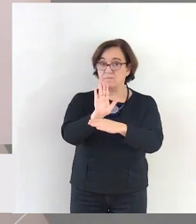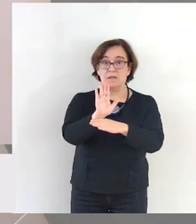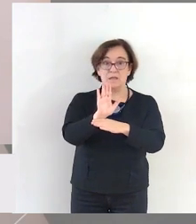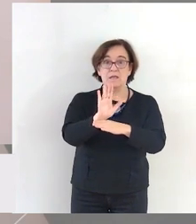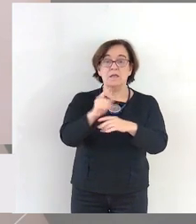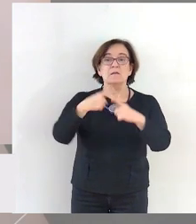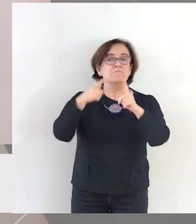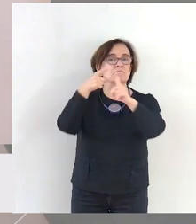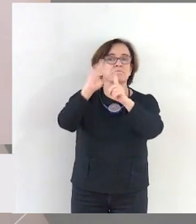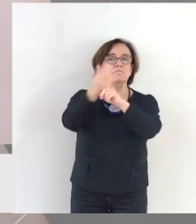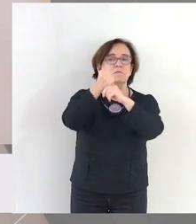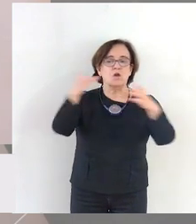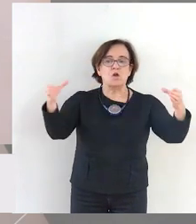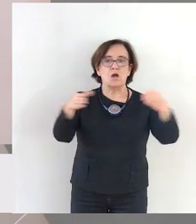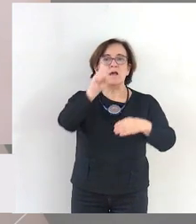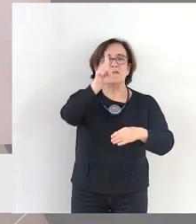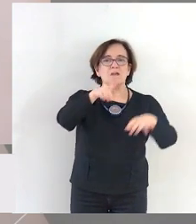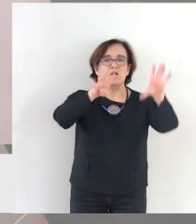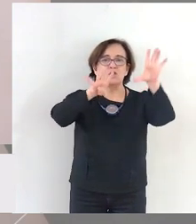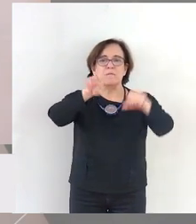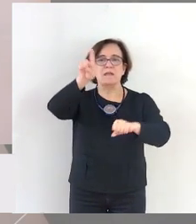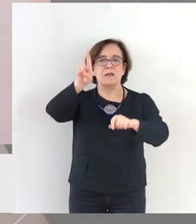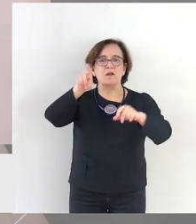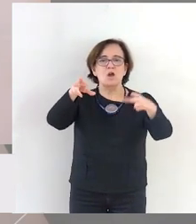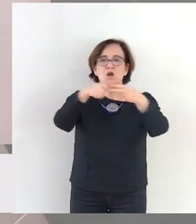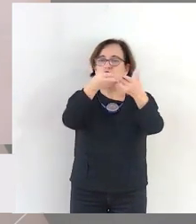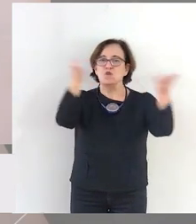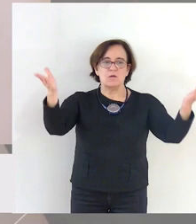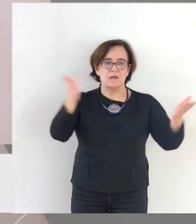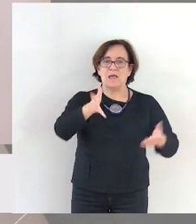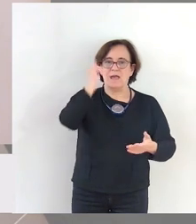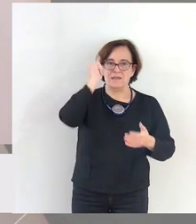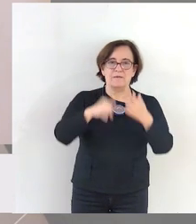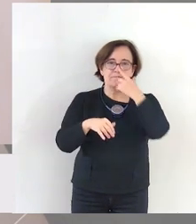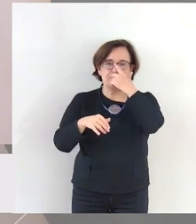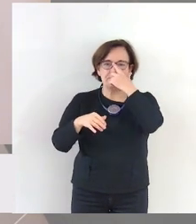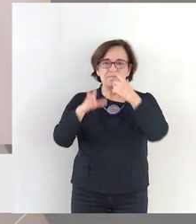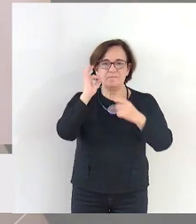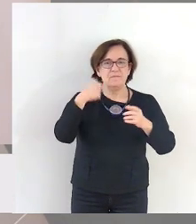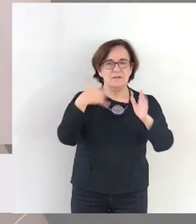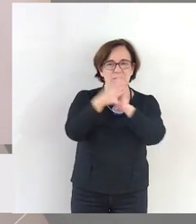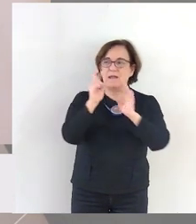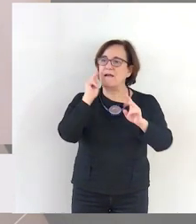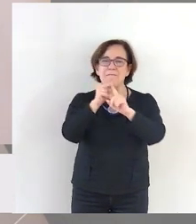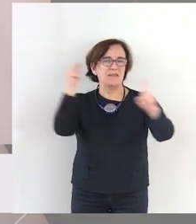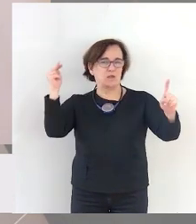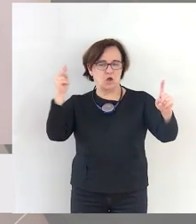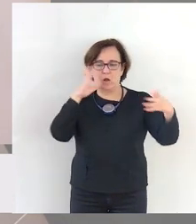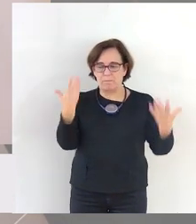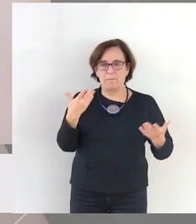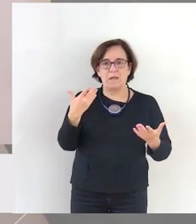ambiciones colectivas de las 191 sociedades nacionales existentes y expone nuestra visión para la